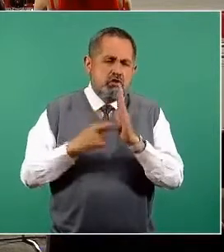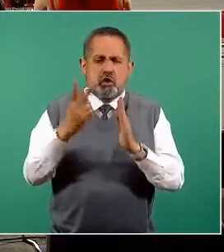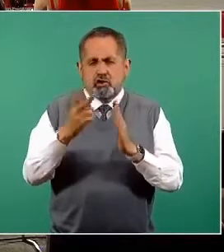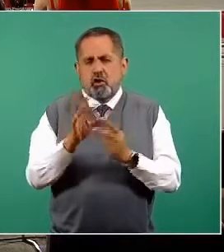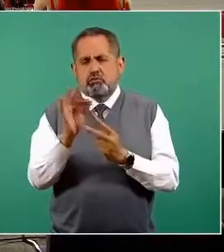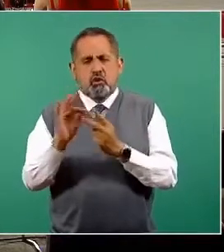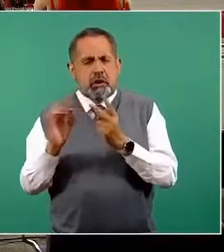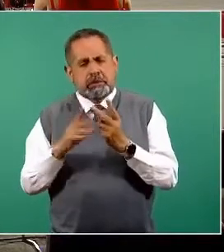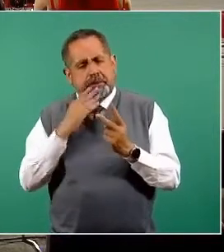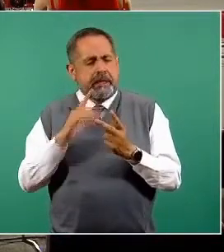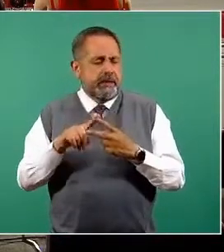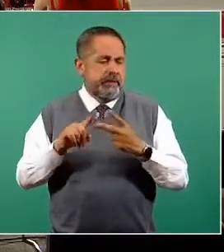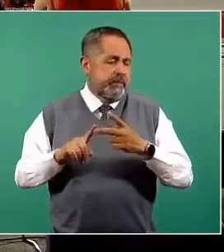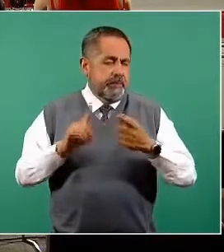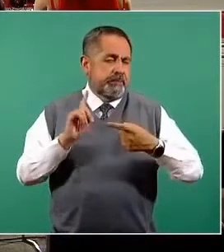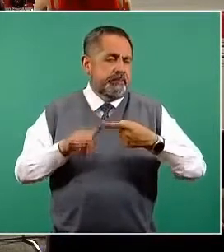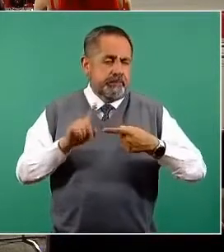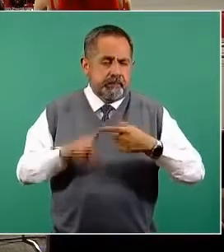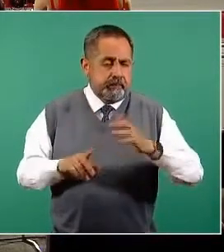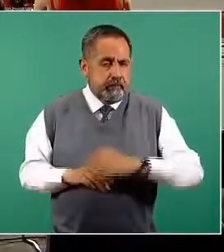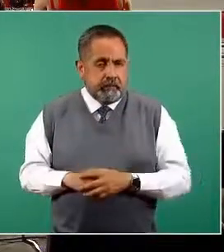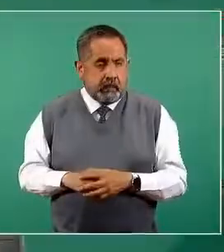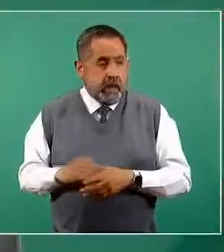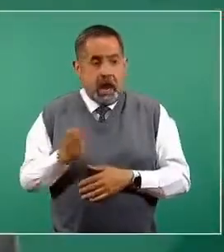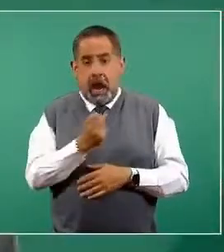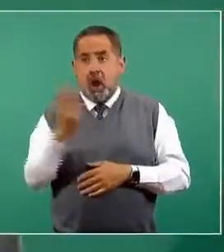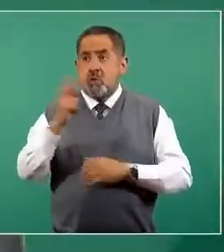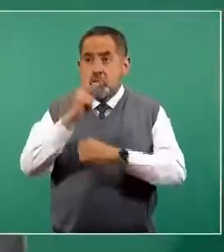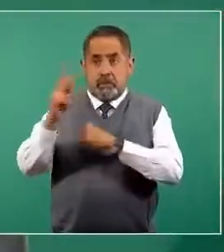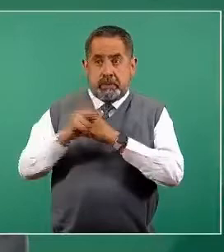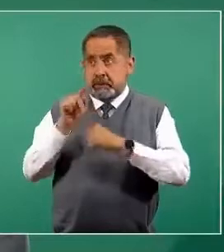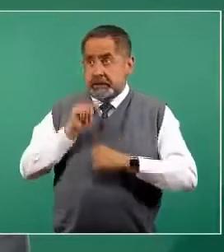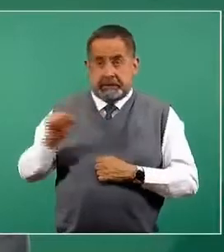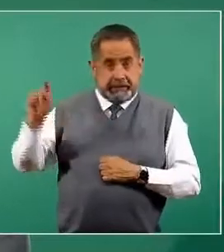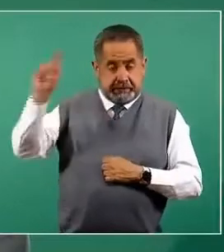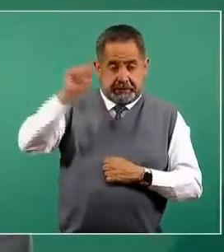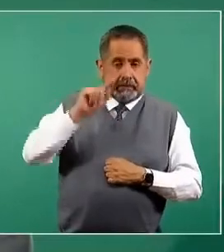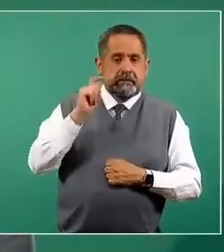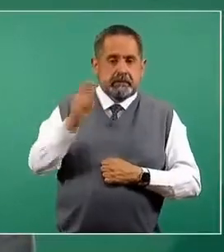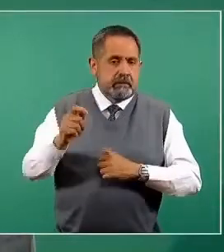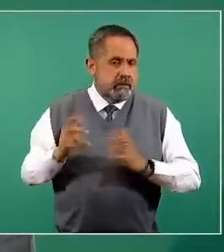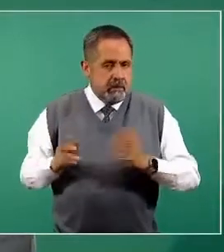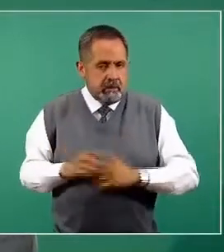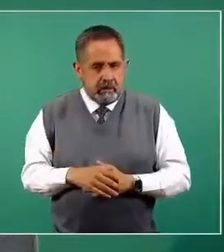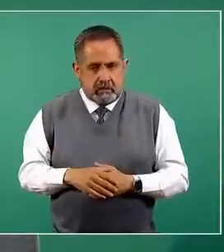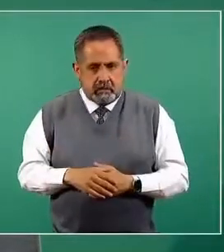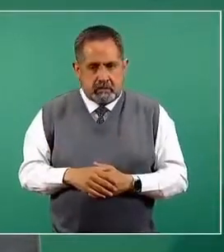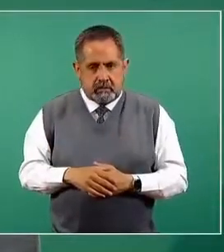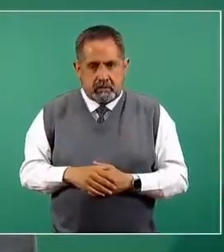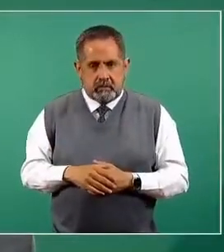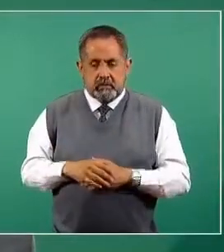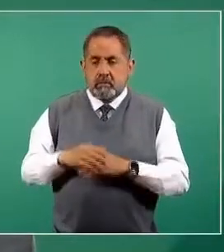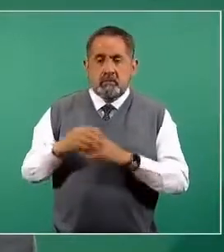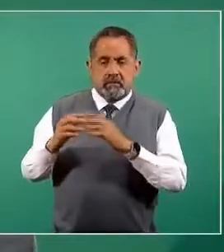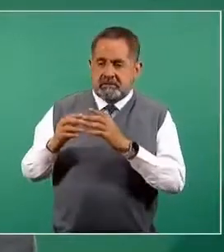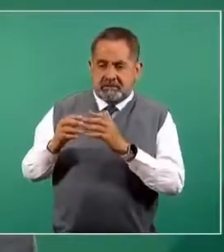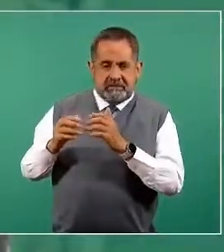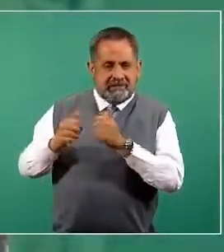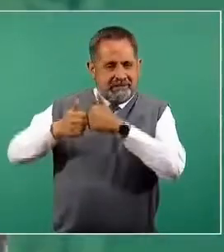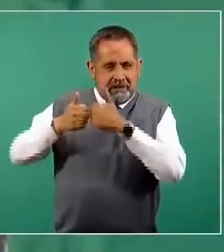posibilidades generales. Una, que han optado algunos países, que es la restricción reforzada